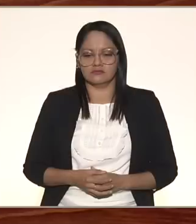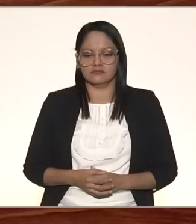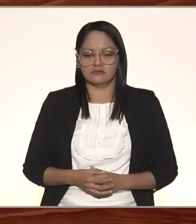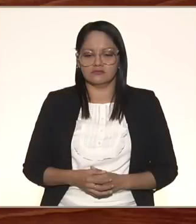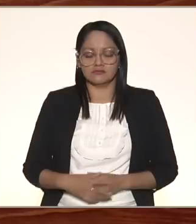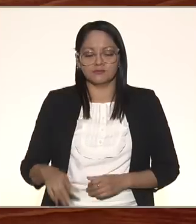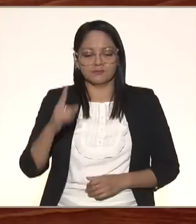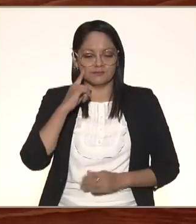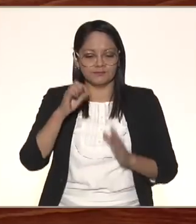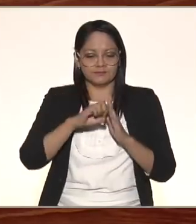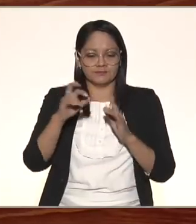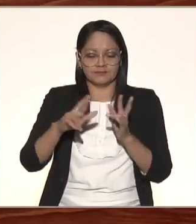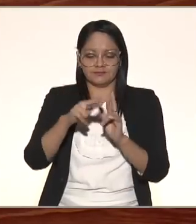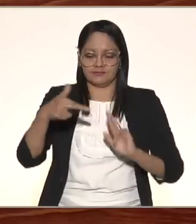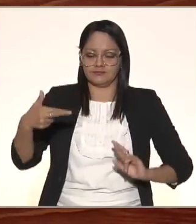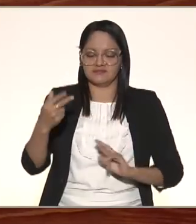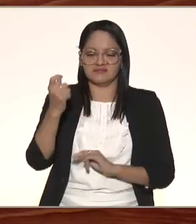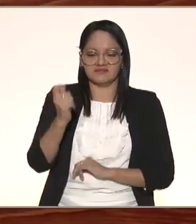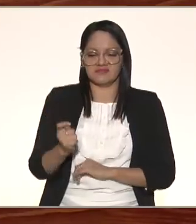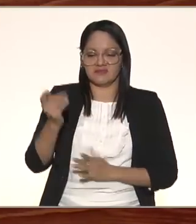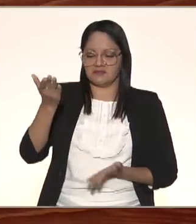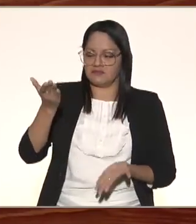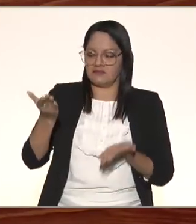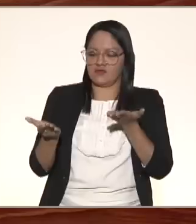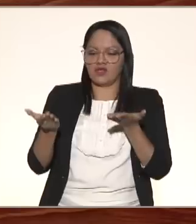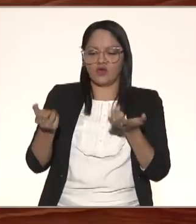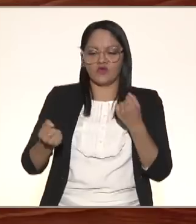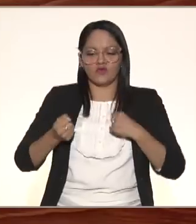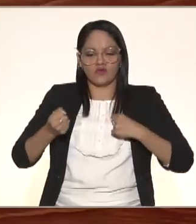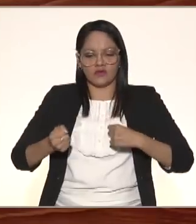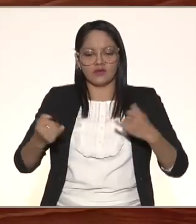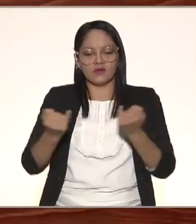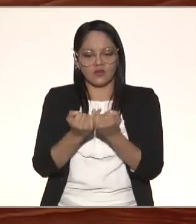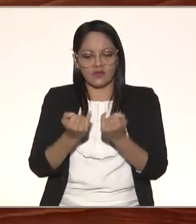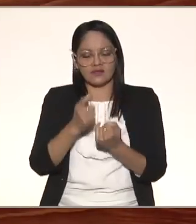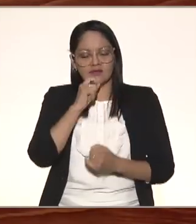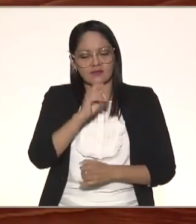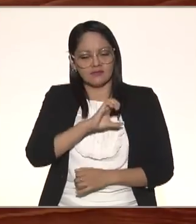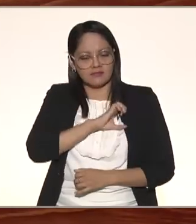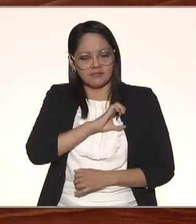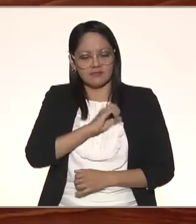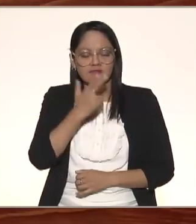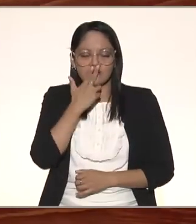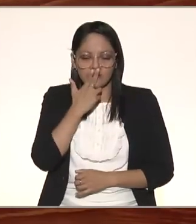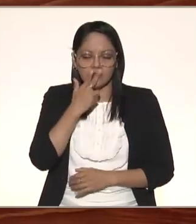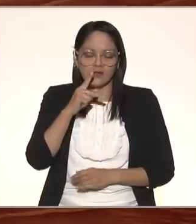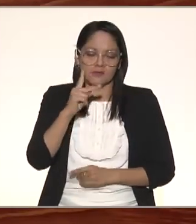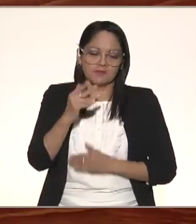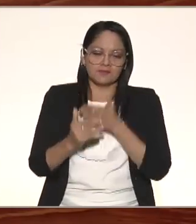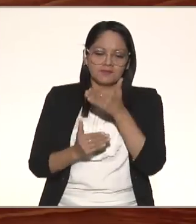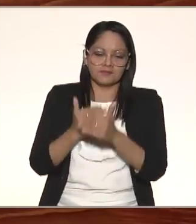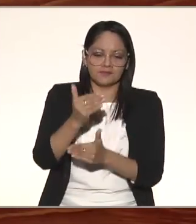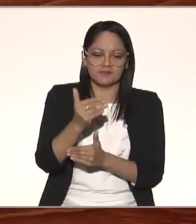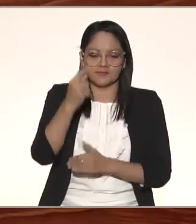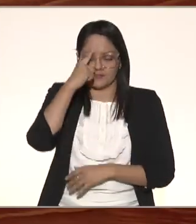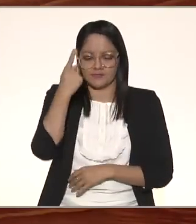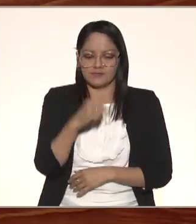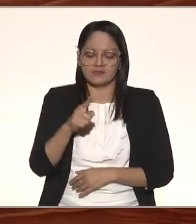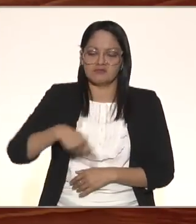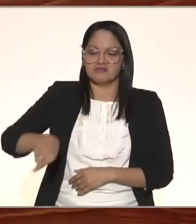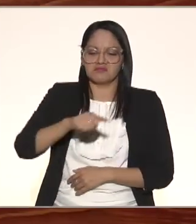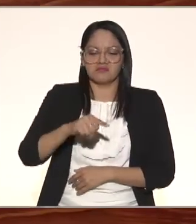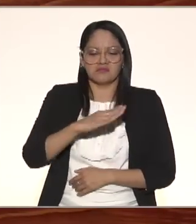Una relación es un equilibrio de fuerzas, pero también de afectos. Es un proceso a lo largo del cual la